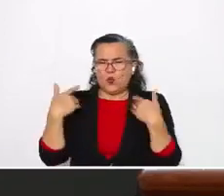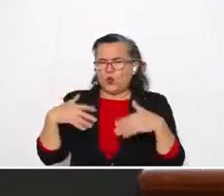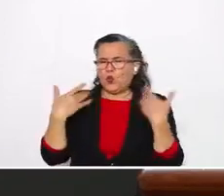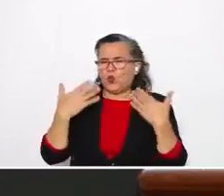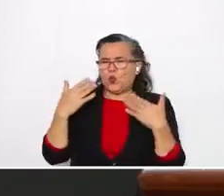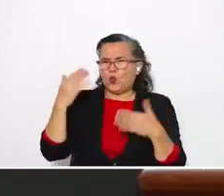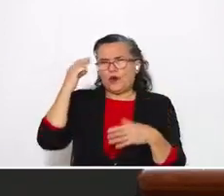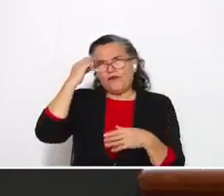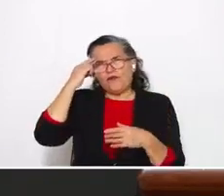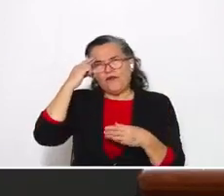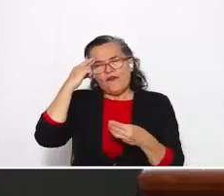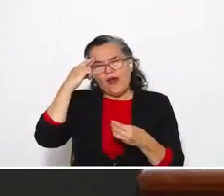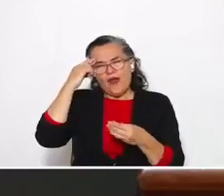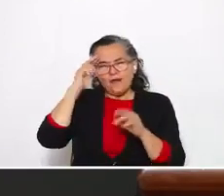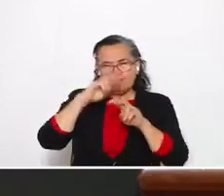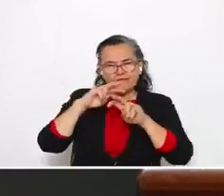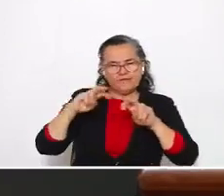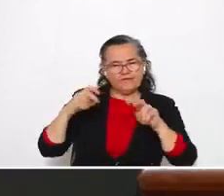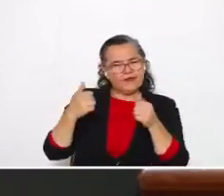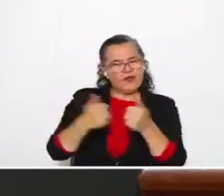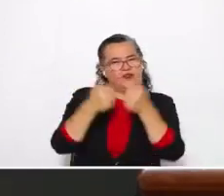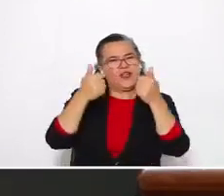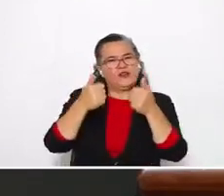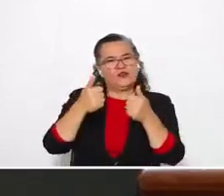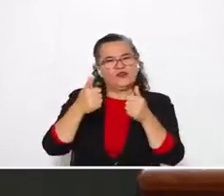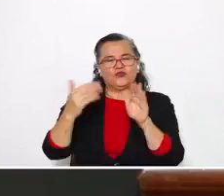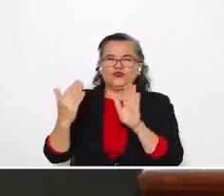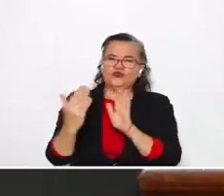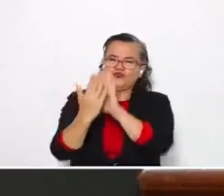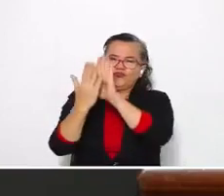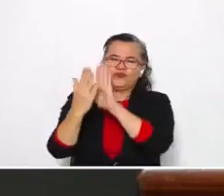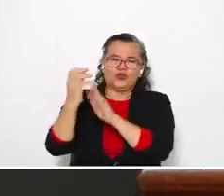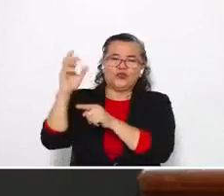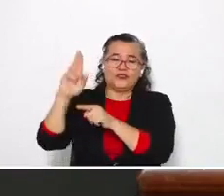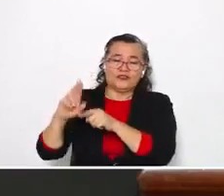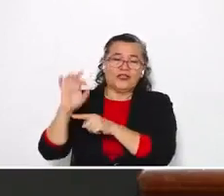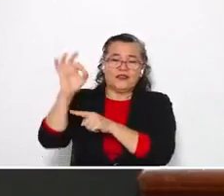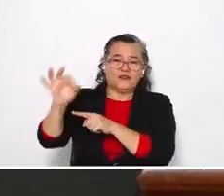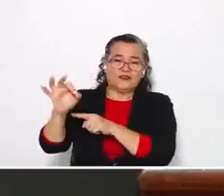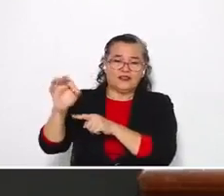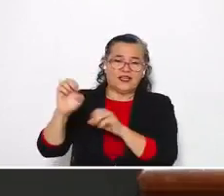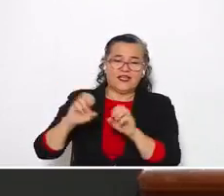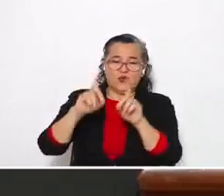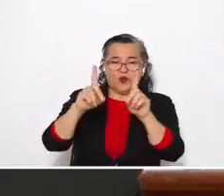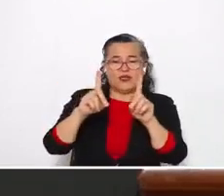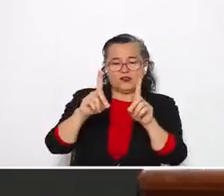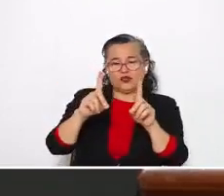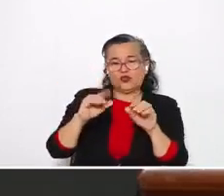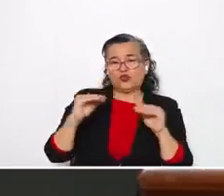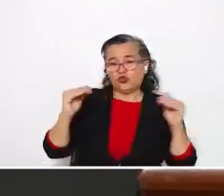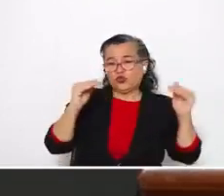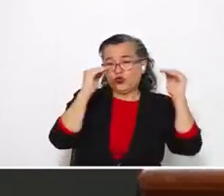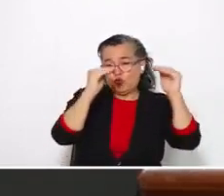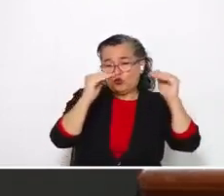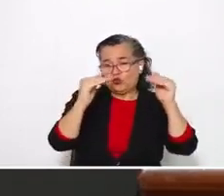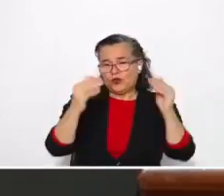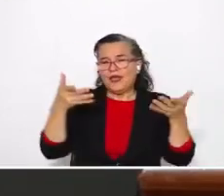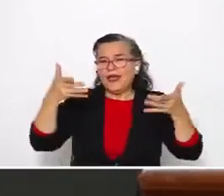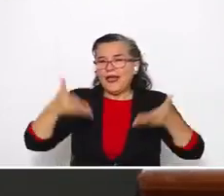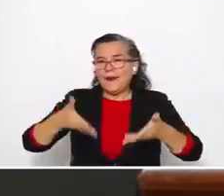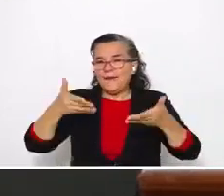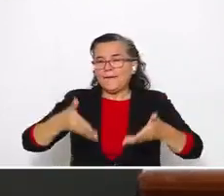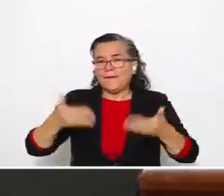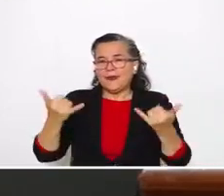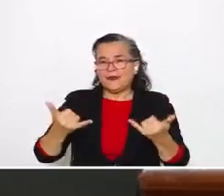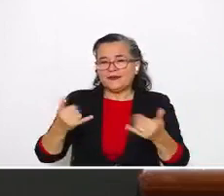relevantes reflexiones acerca de los retos a los que se enfrenta y tendrá que enfrentar la educación superior en el presente